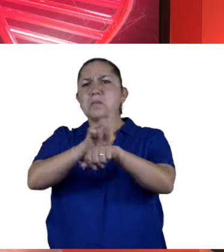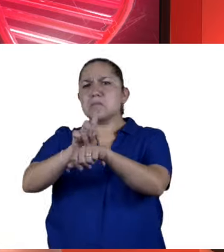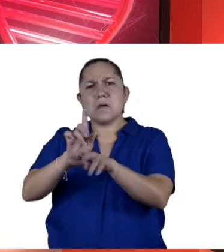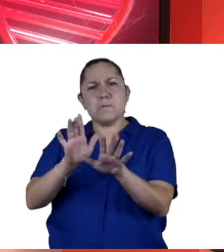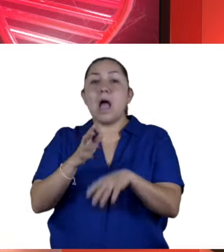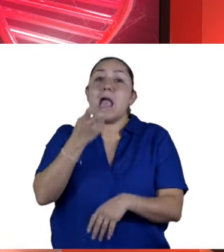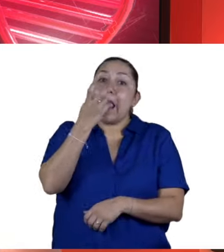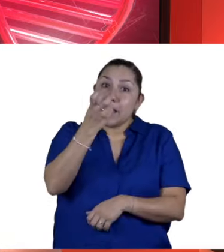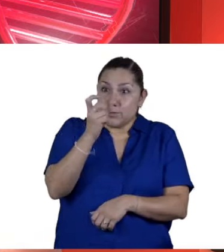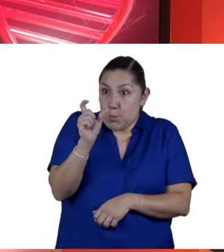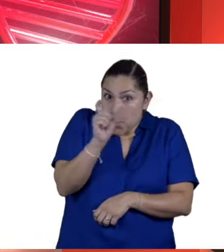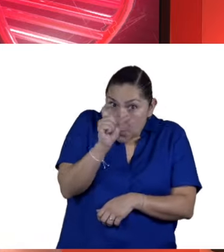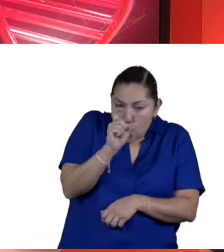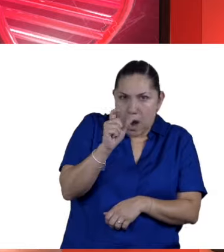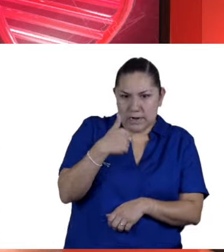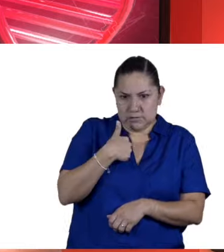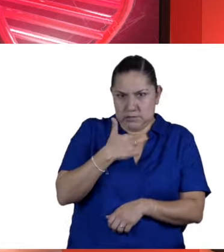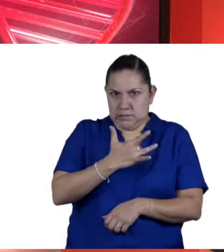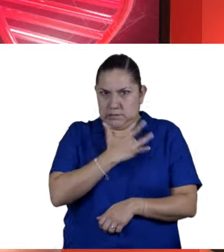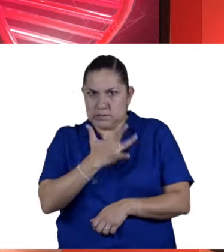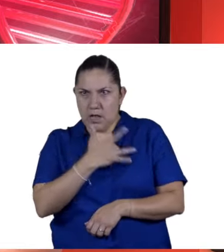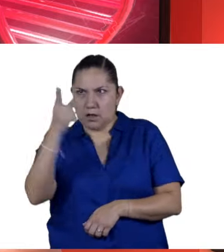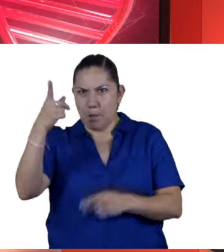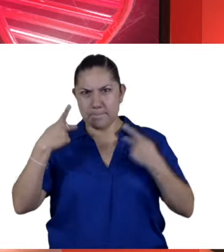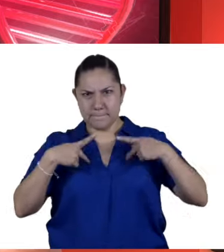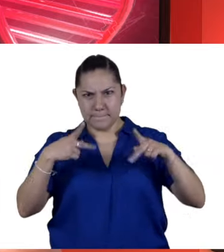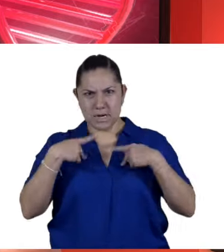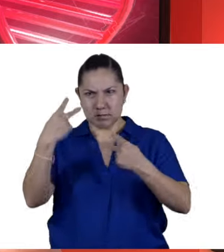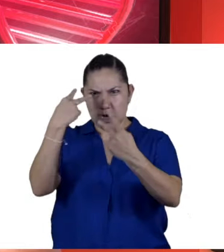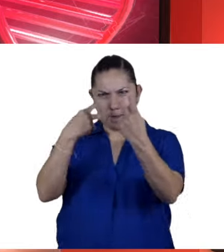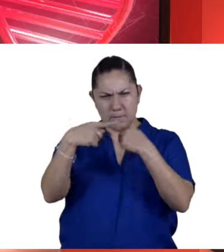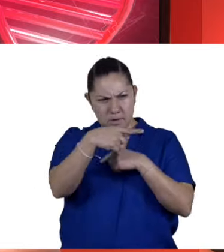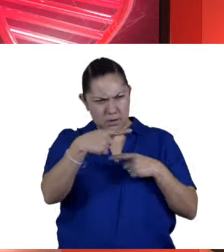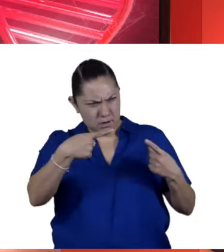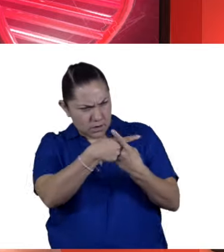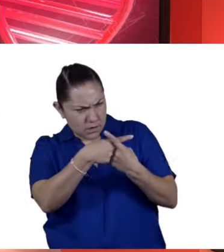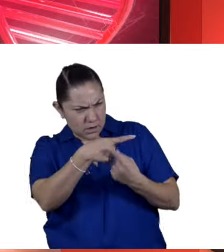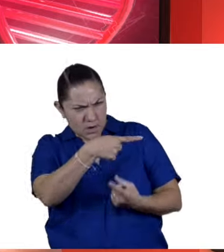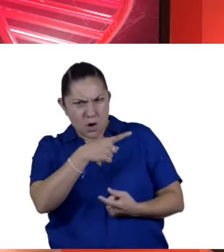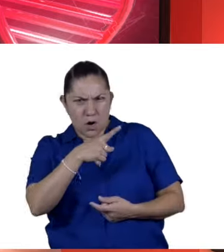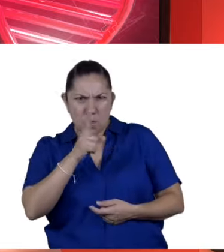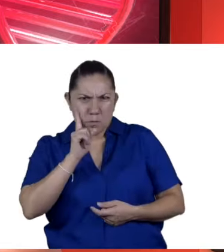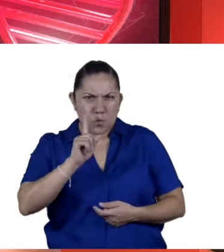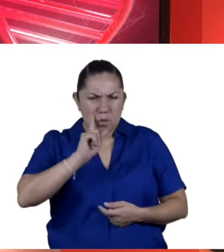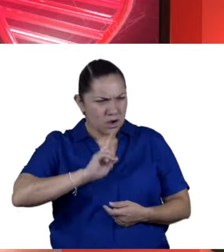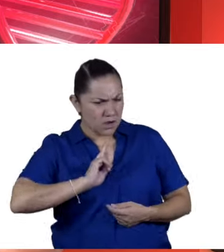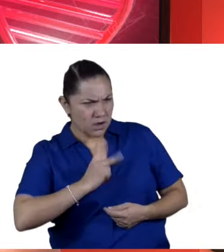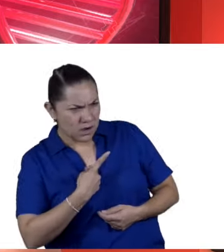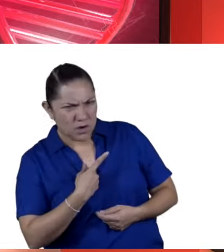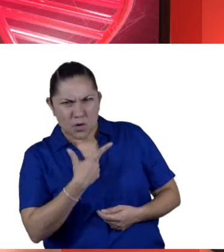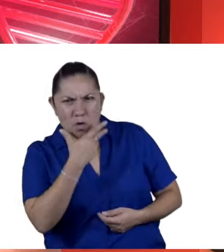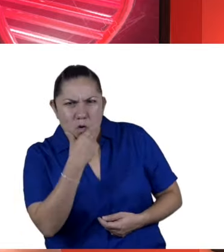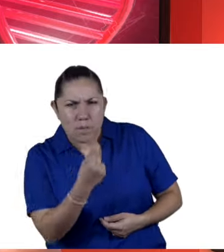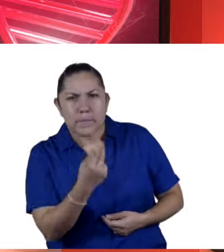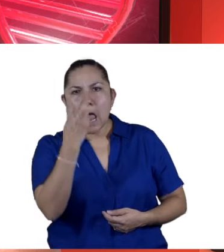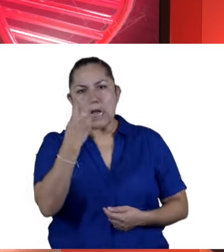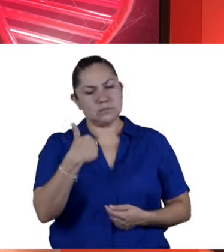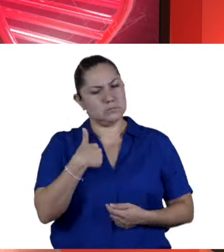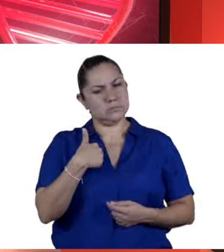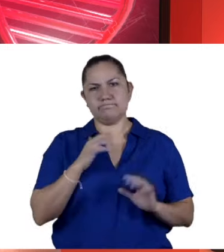en un momento así es plantarme seguro, o sea, siempre mostrando como que tengo las riendas de la